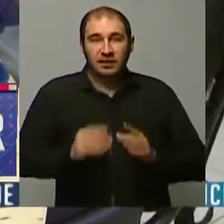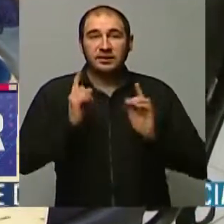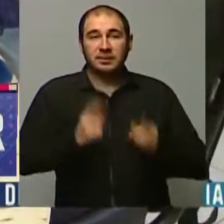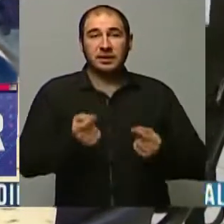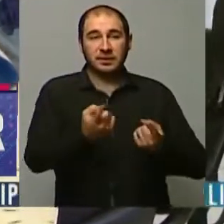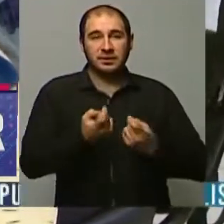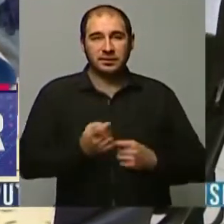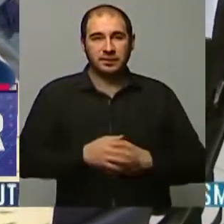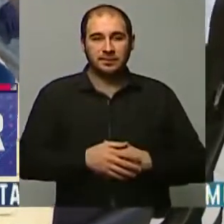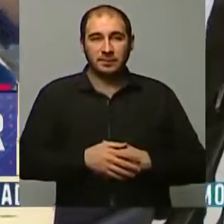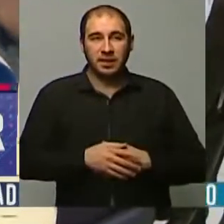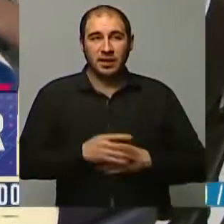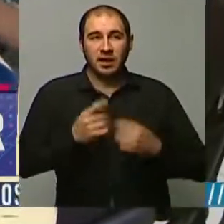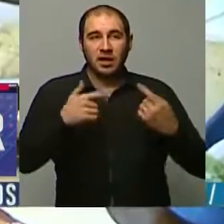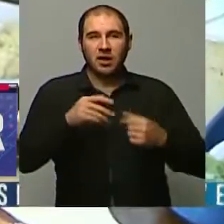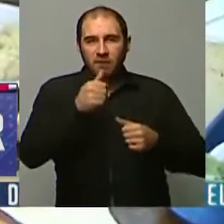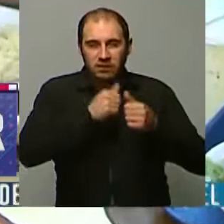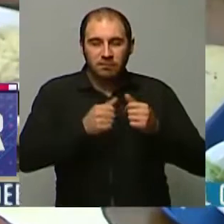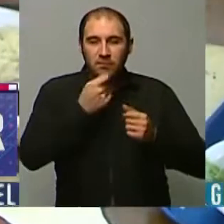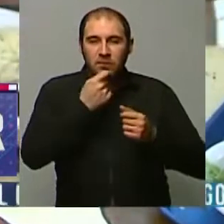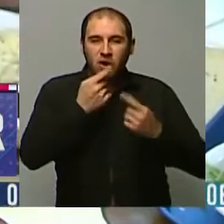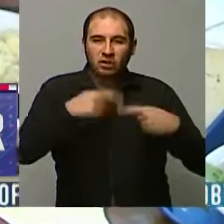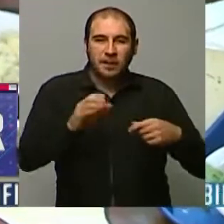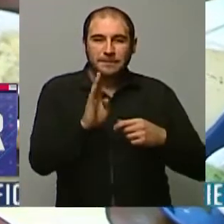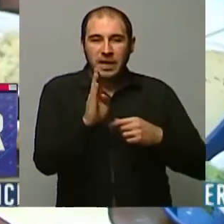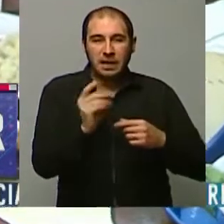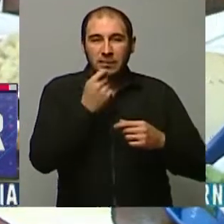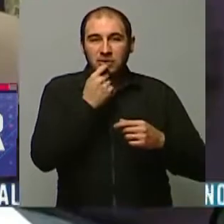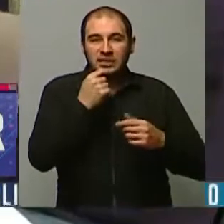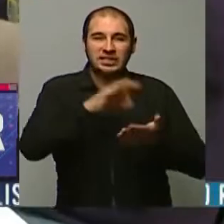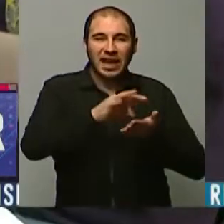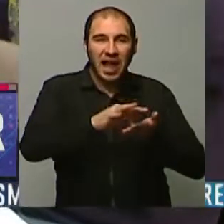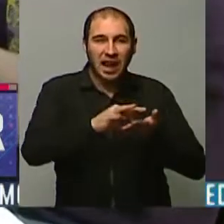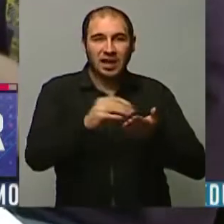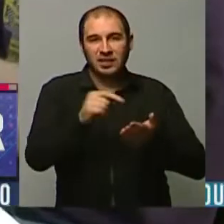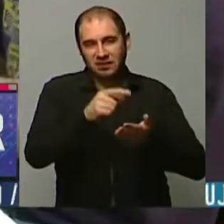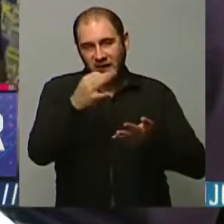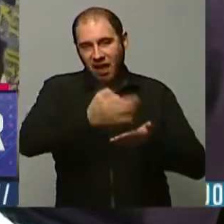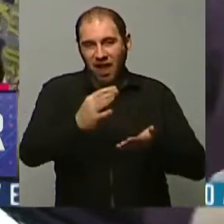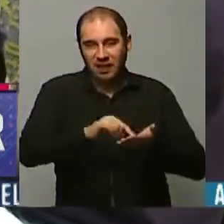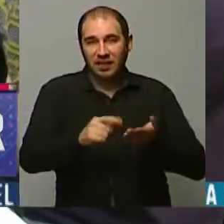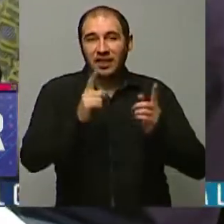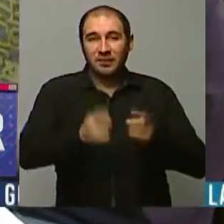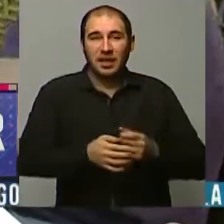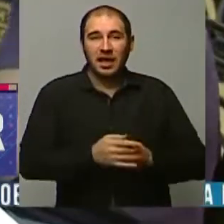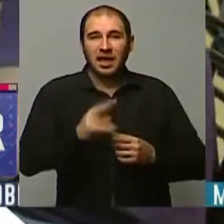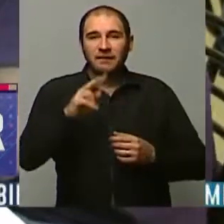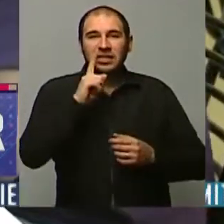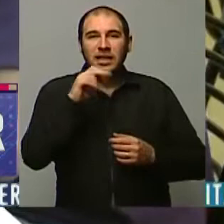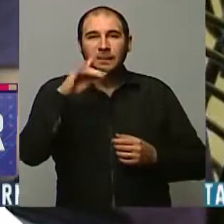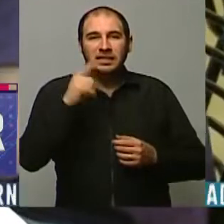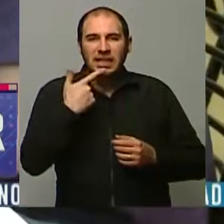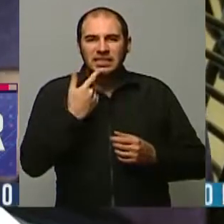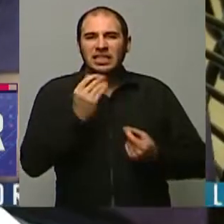necesitan tener vitaminas del complejo B, por ejemplo, que lo encontramos en los cereales y en las legumbres. ¿Y qué hacen las vitaminas del complejo